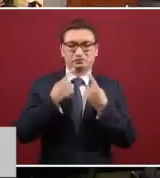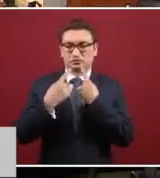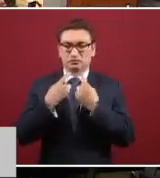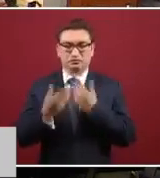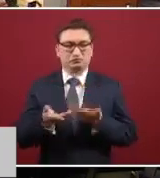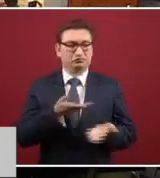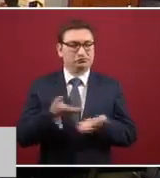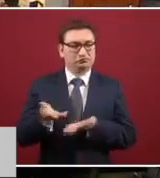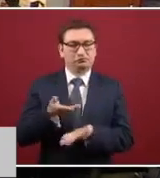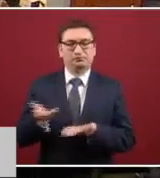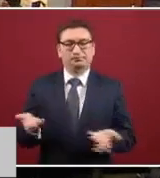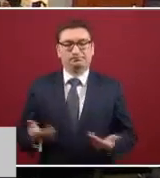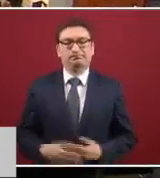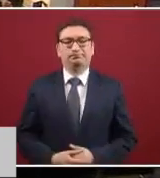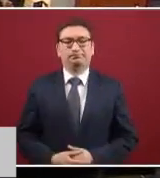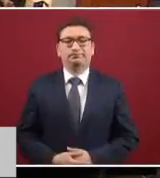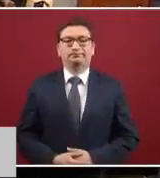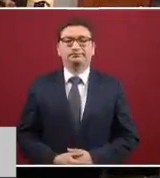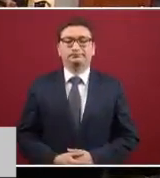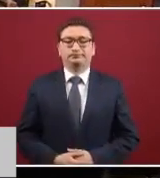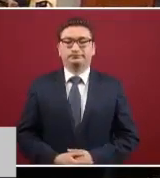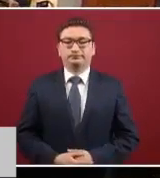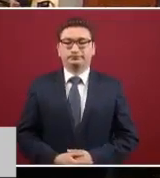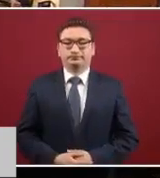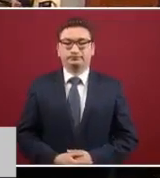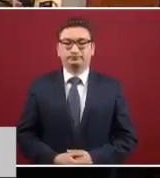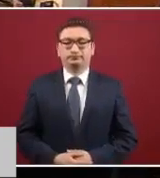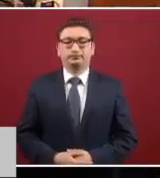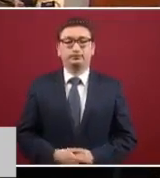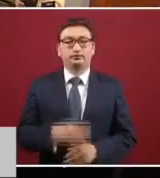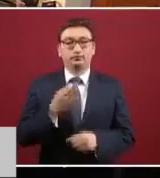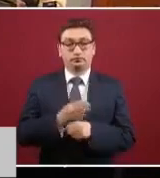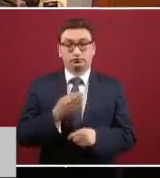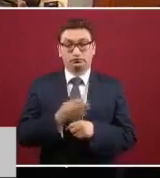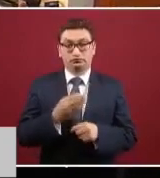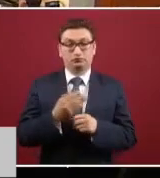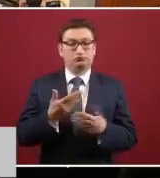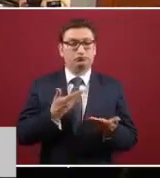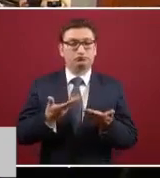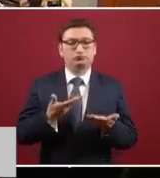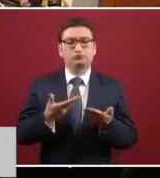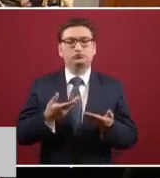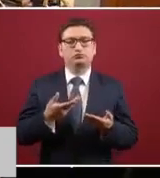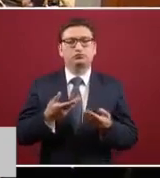Marcelo Ebrard informará del plan migratorio, avances y tareas que se han realizado.